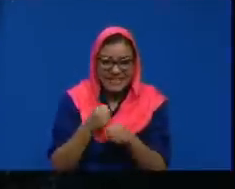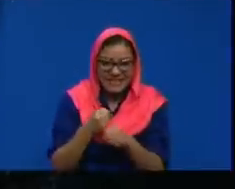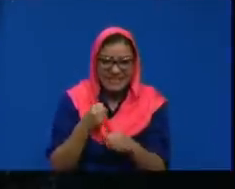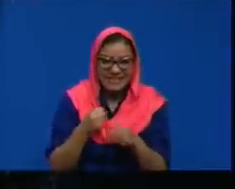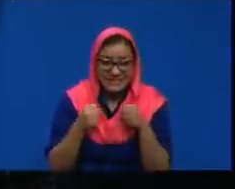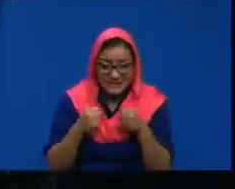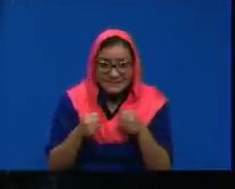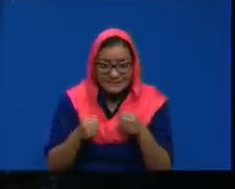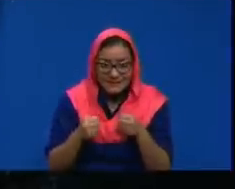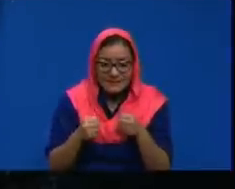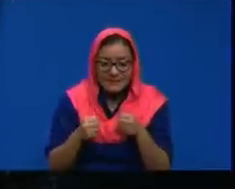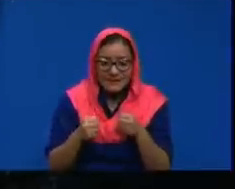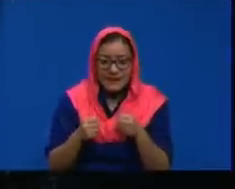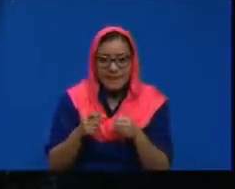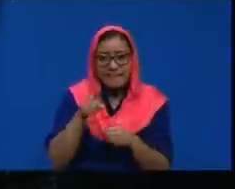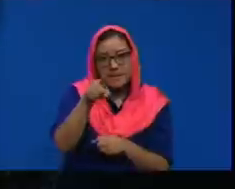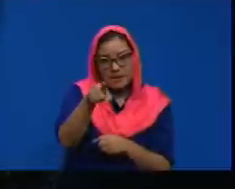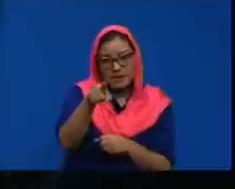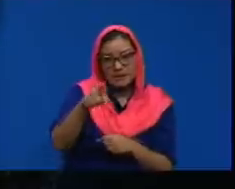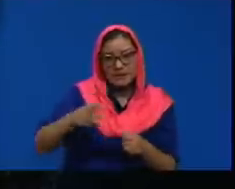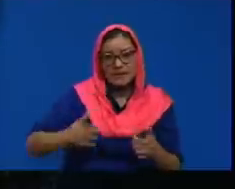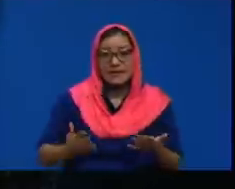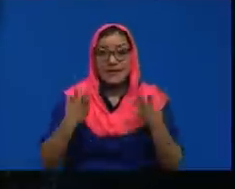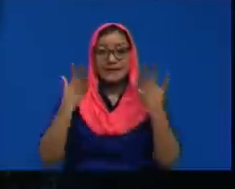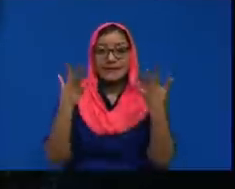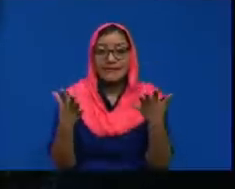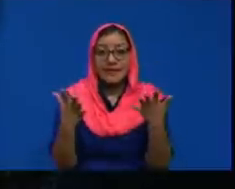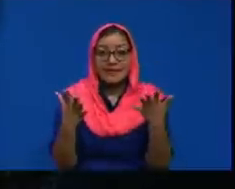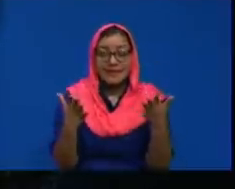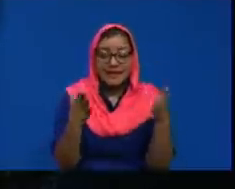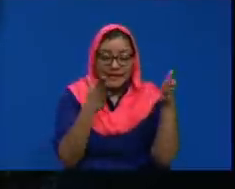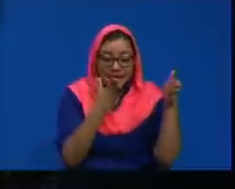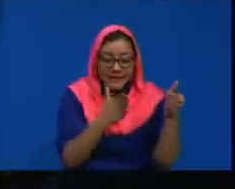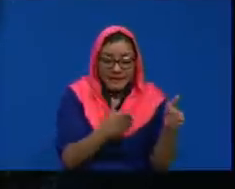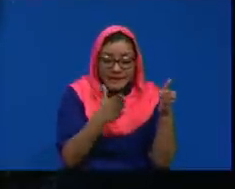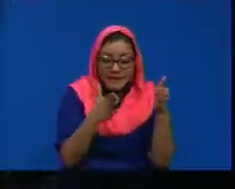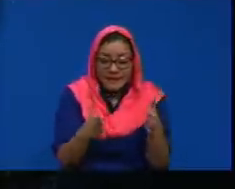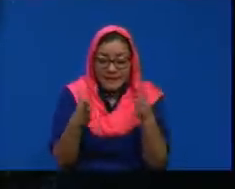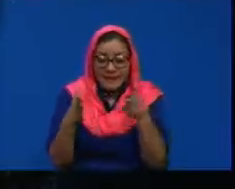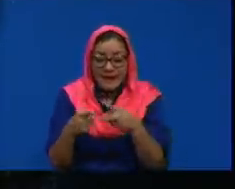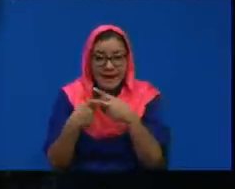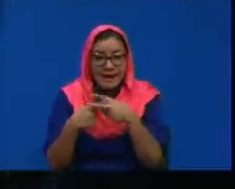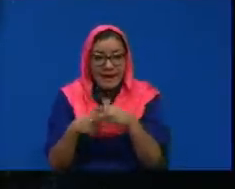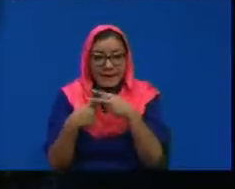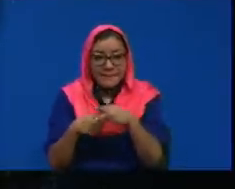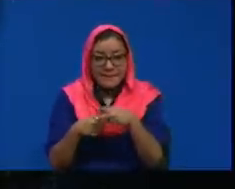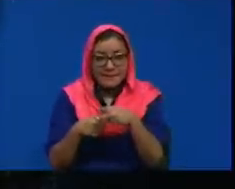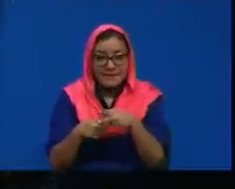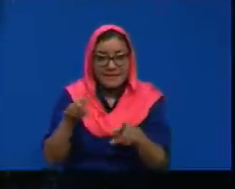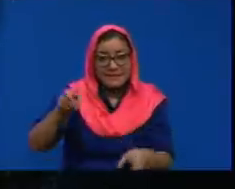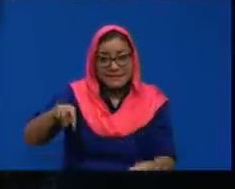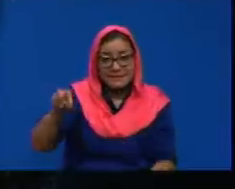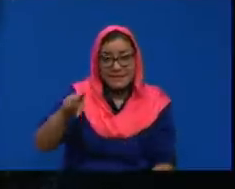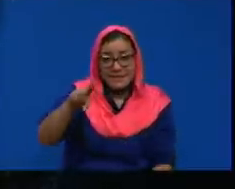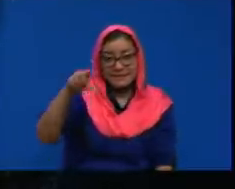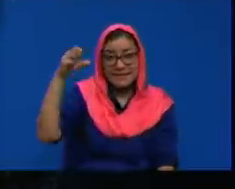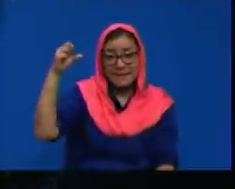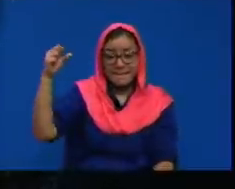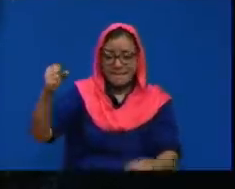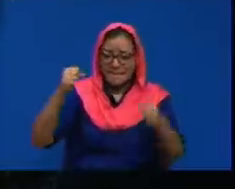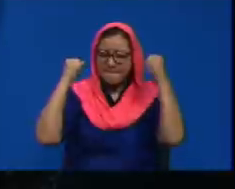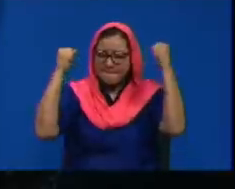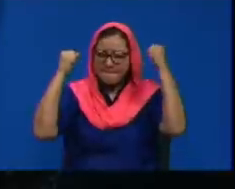dice el Señor, te estoy dando las herramientas, te estoy dando mi victoria, dice el